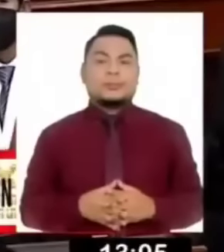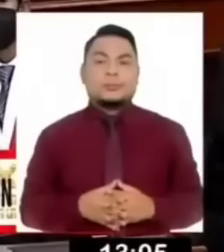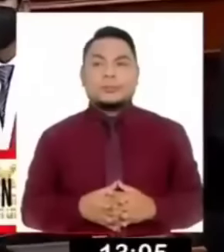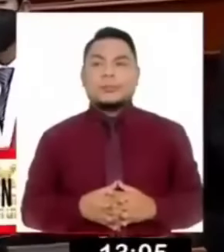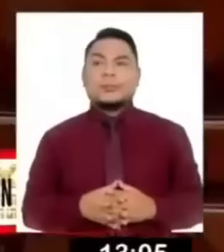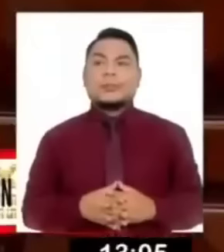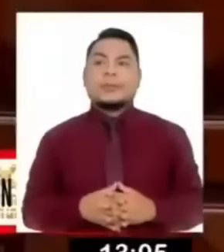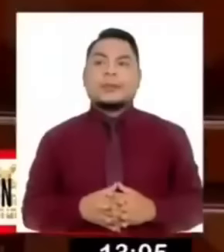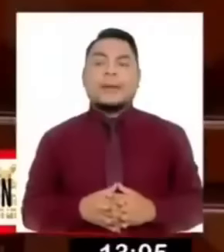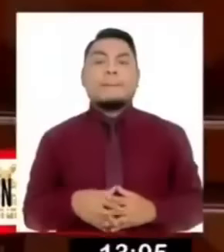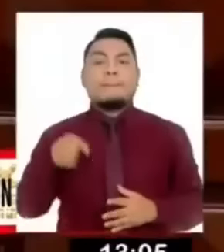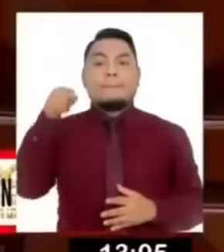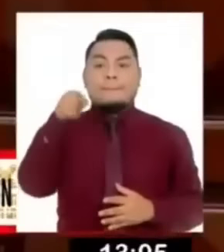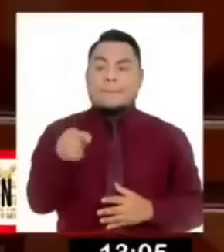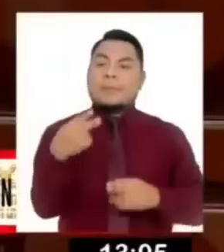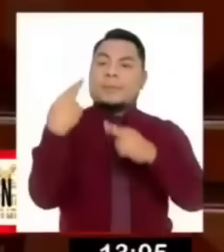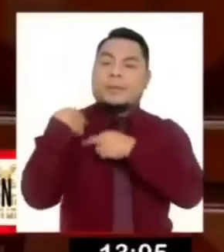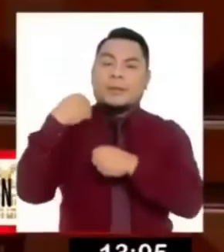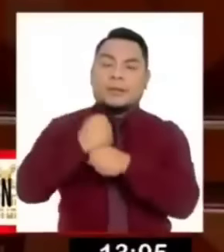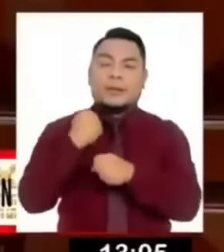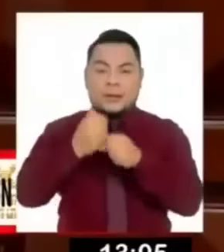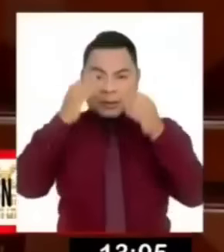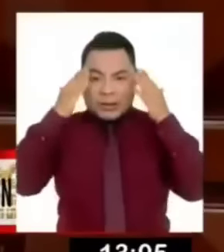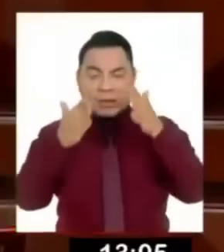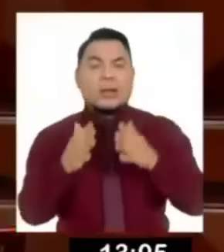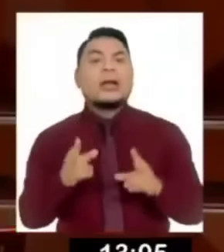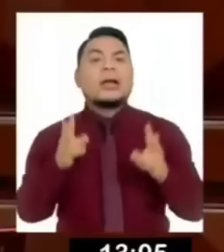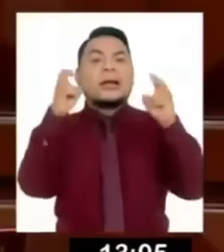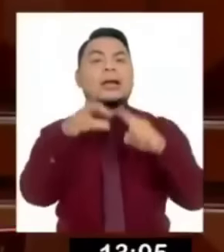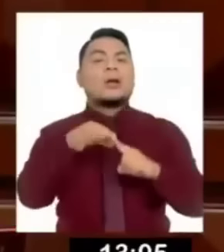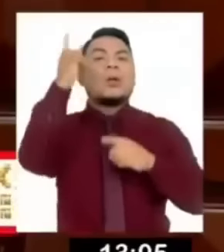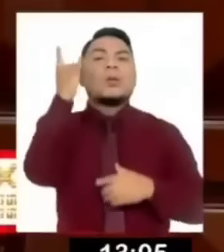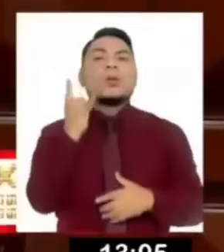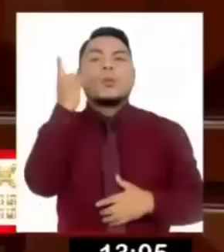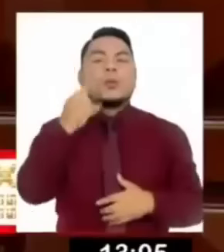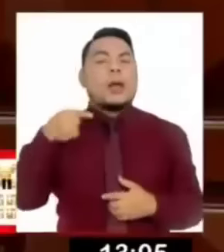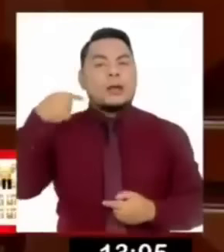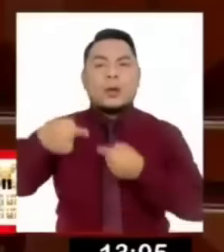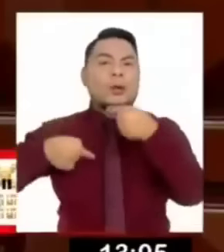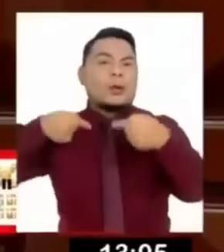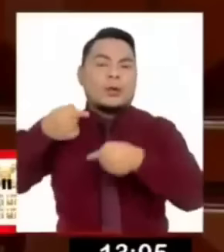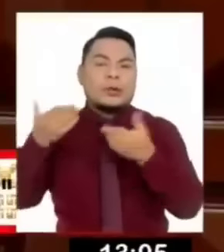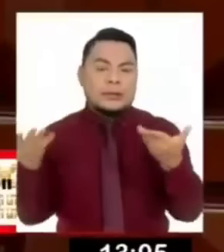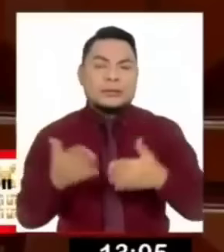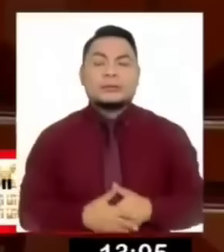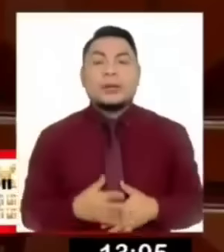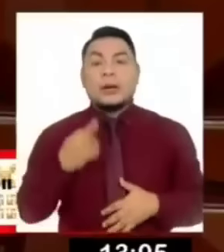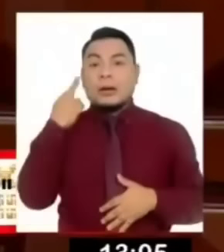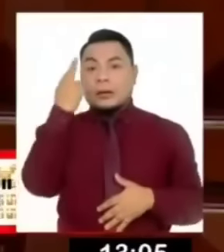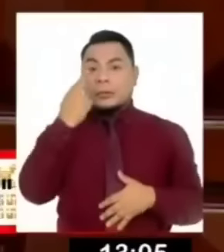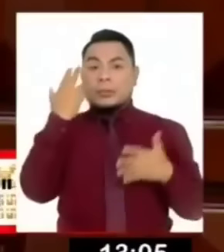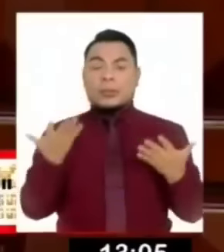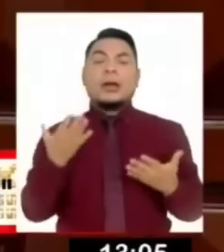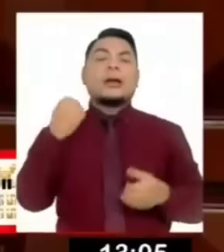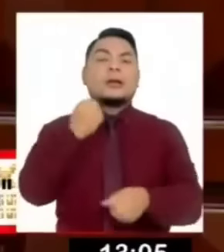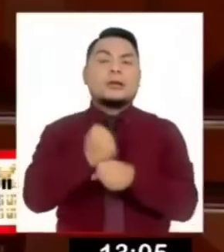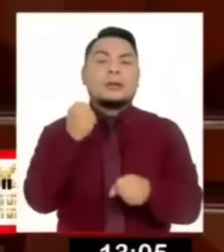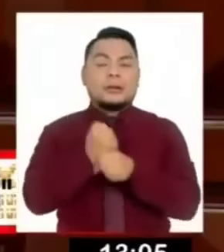Tareas que deben estar referidas a atender los asuntos urgentes de cada día. Por eso, la